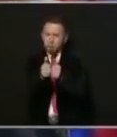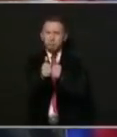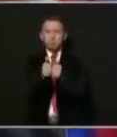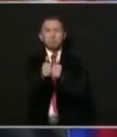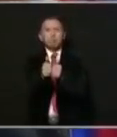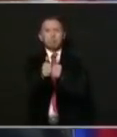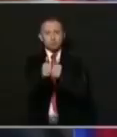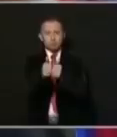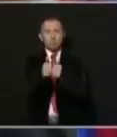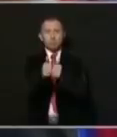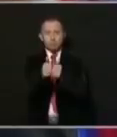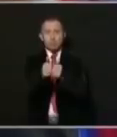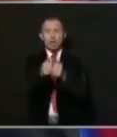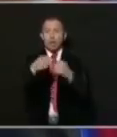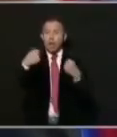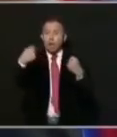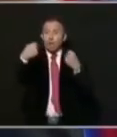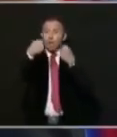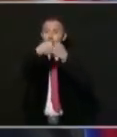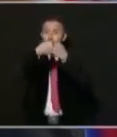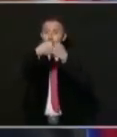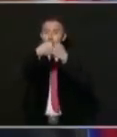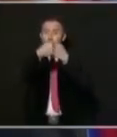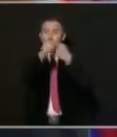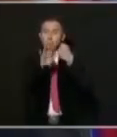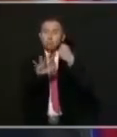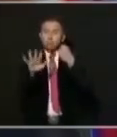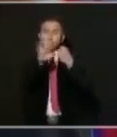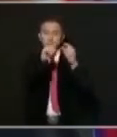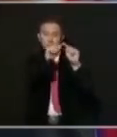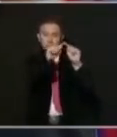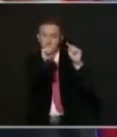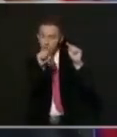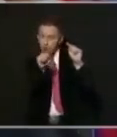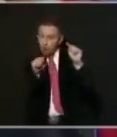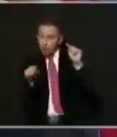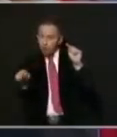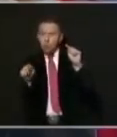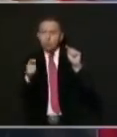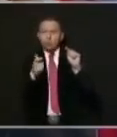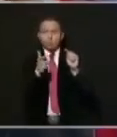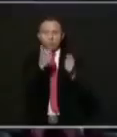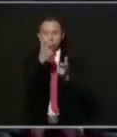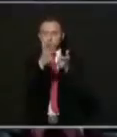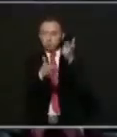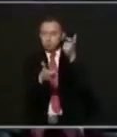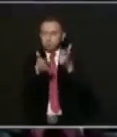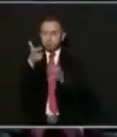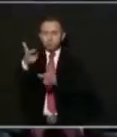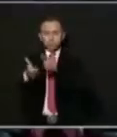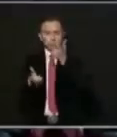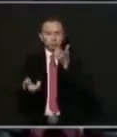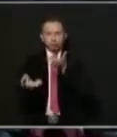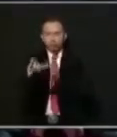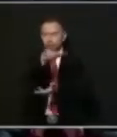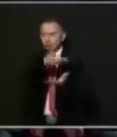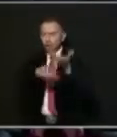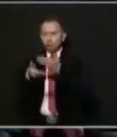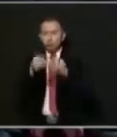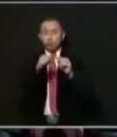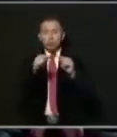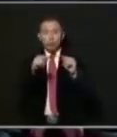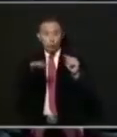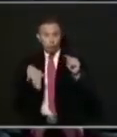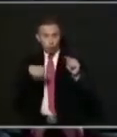zona fronteriza. Porque les digo, el proyecto es de sur a